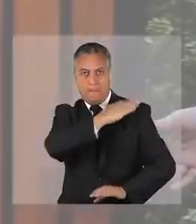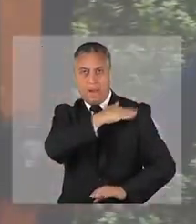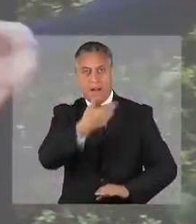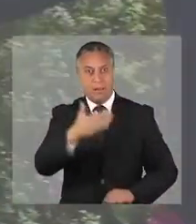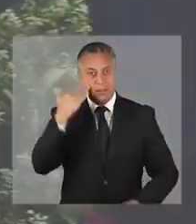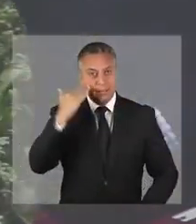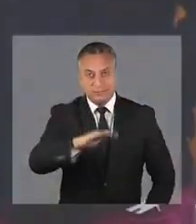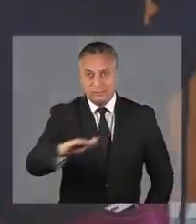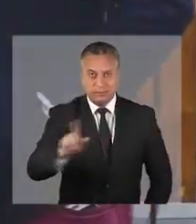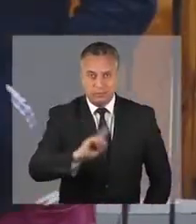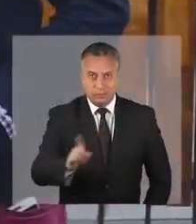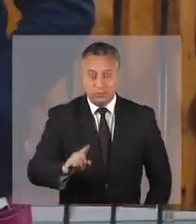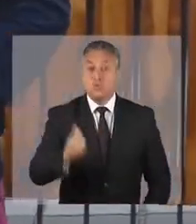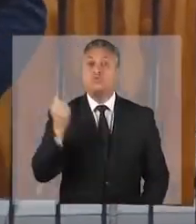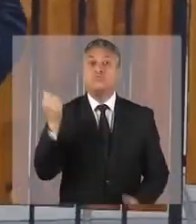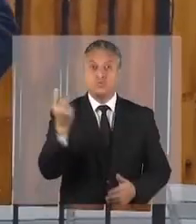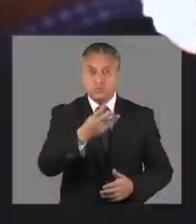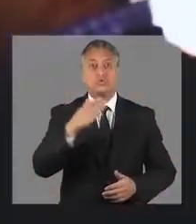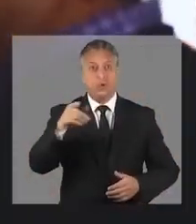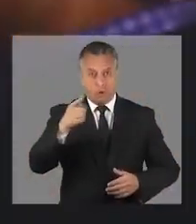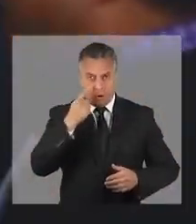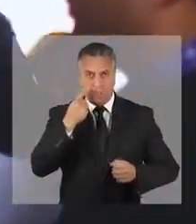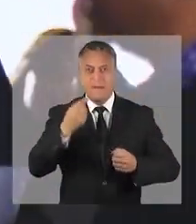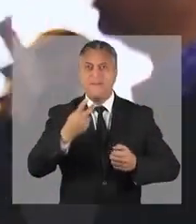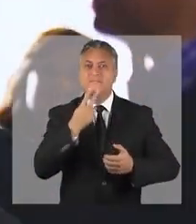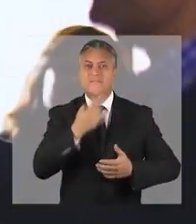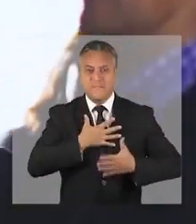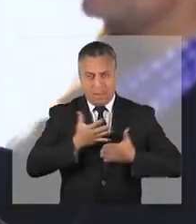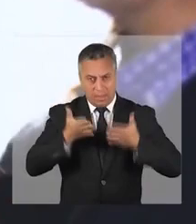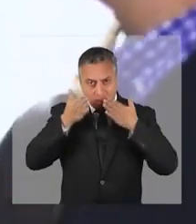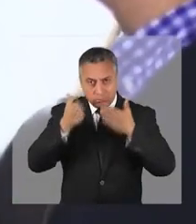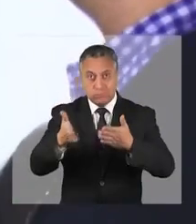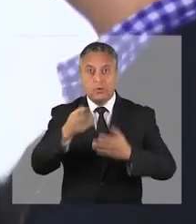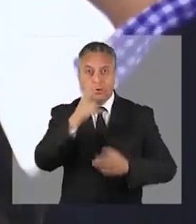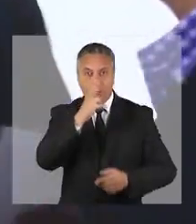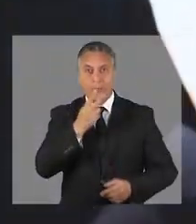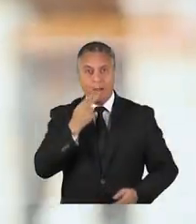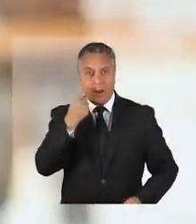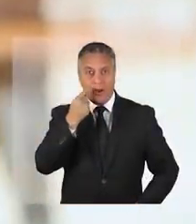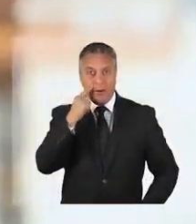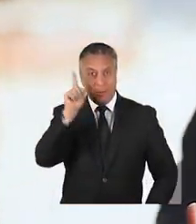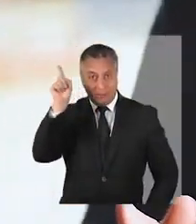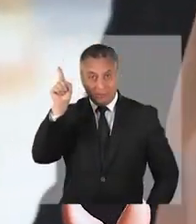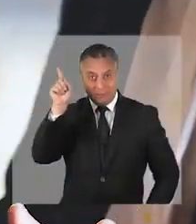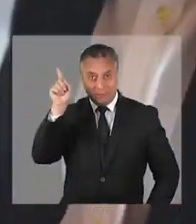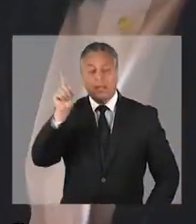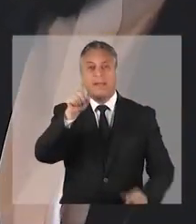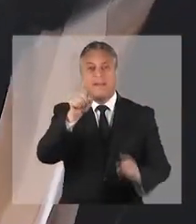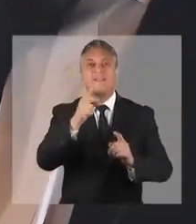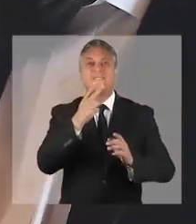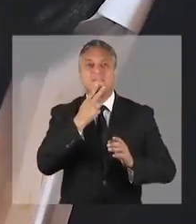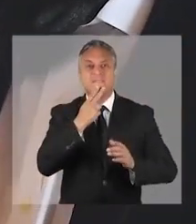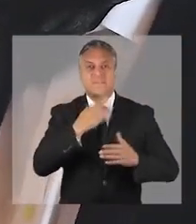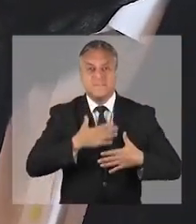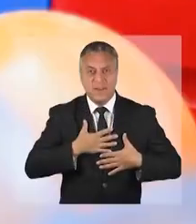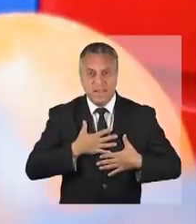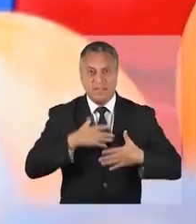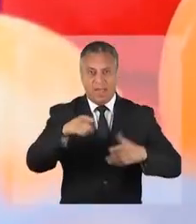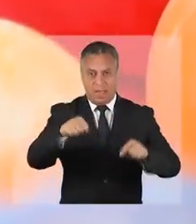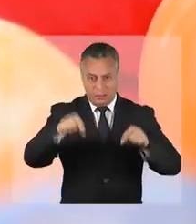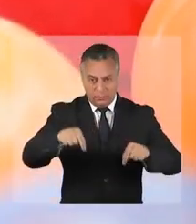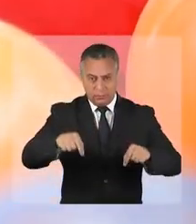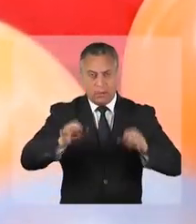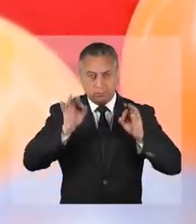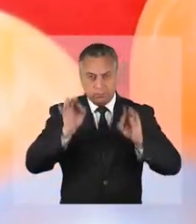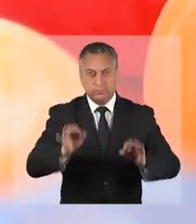niños. Hay muchos que han dedicado su vida, como es el caso de Santiago Candia, que para él los niños son su vida y ha hecho que un